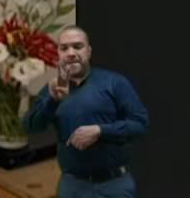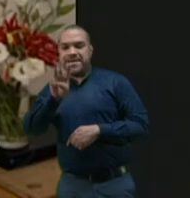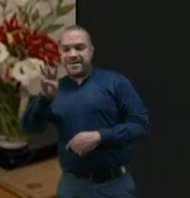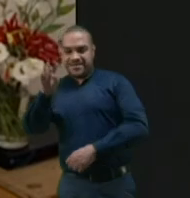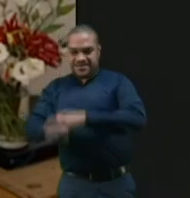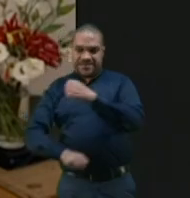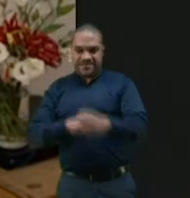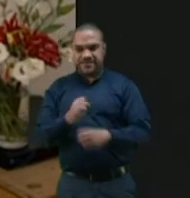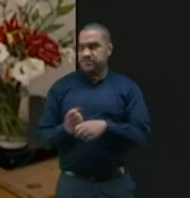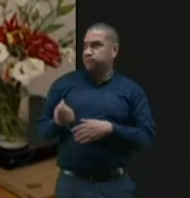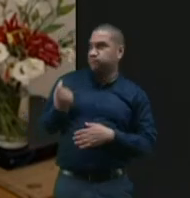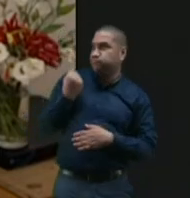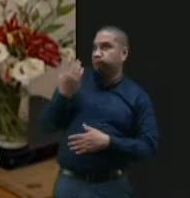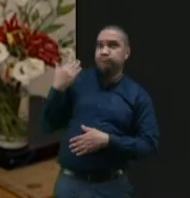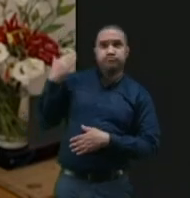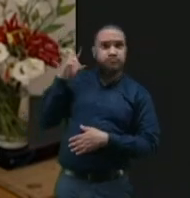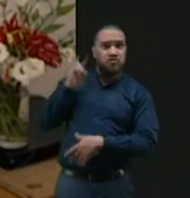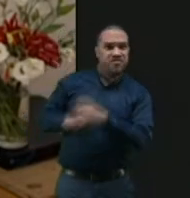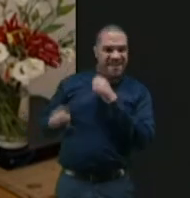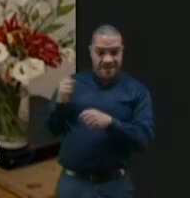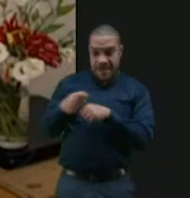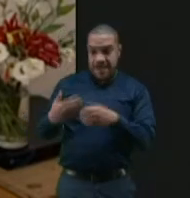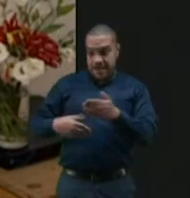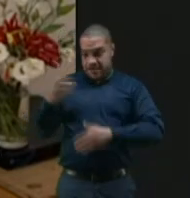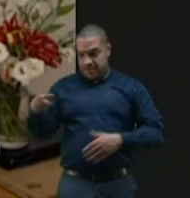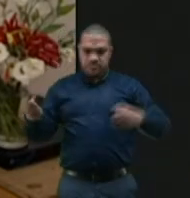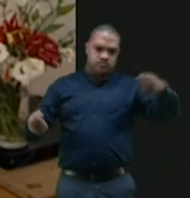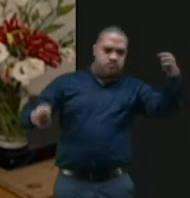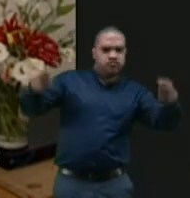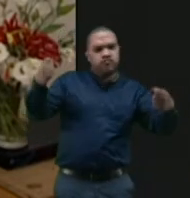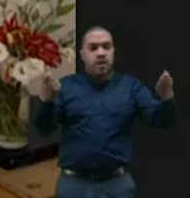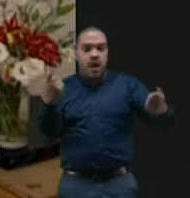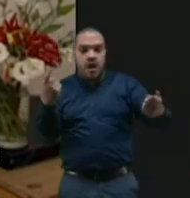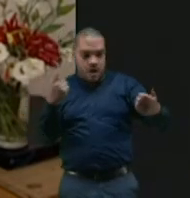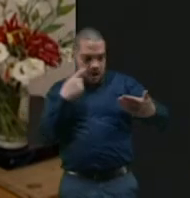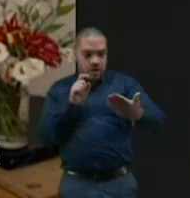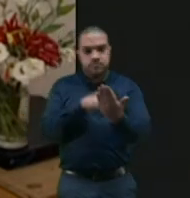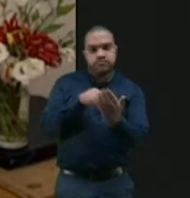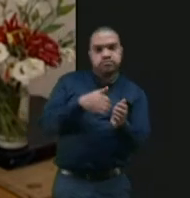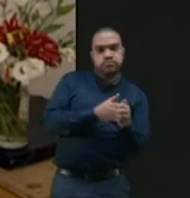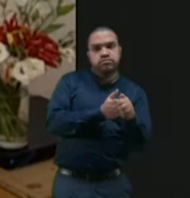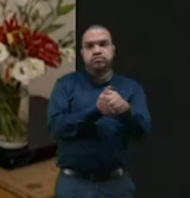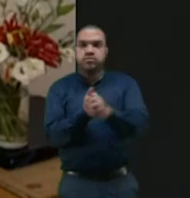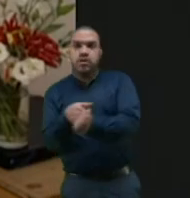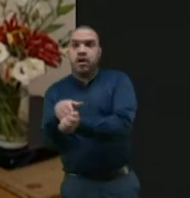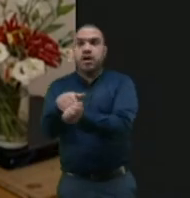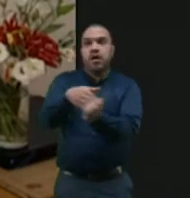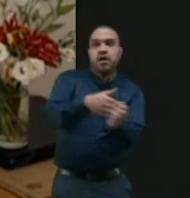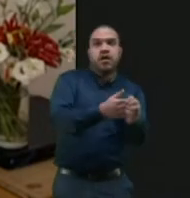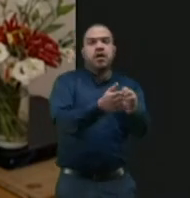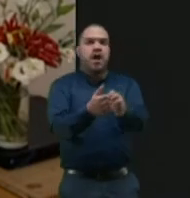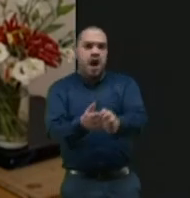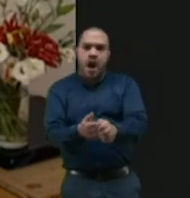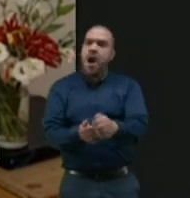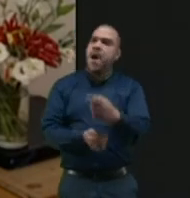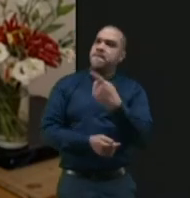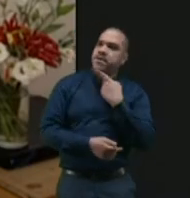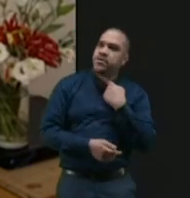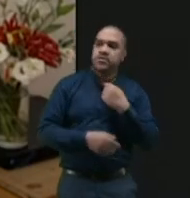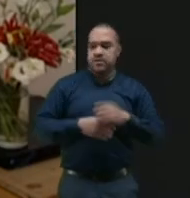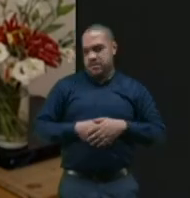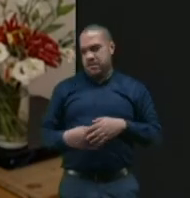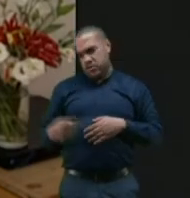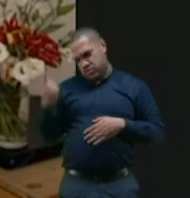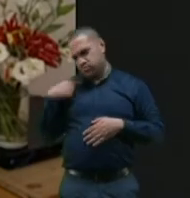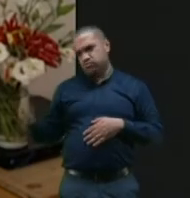conducir hace un par de años, le encantó la ruta. Y aún le encanta la ruta. Y entonces, un día le pedí que me llevara al